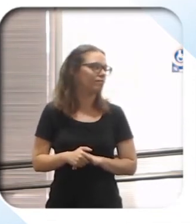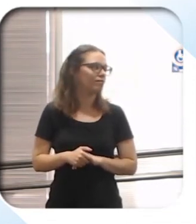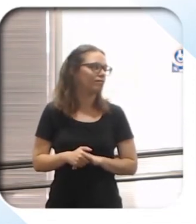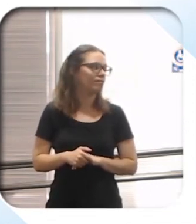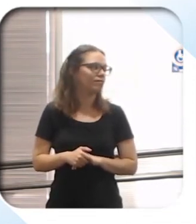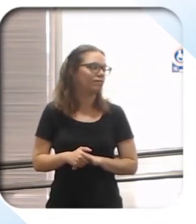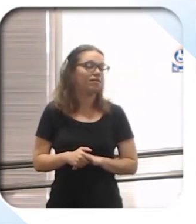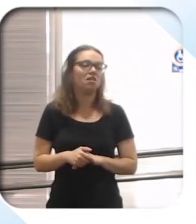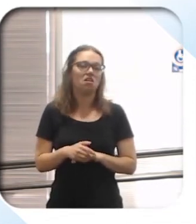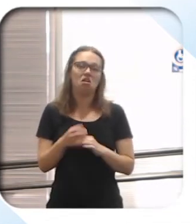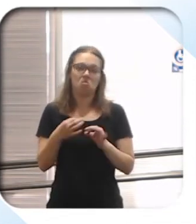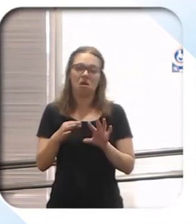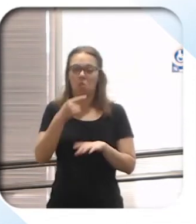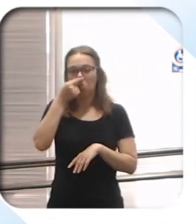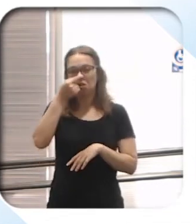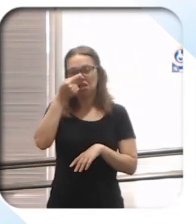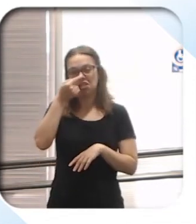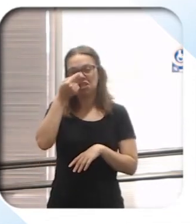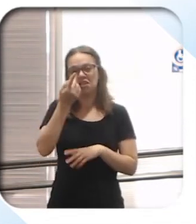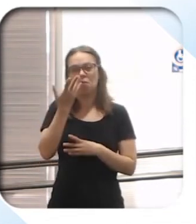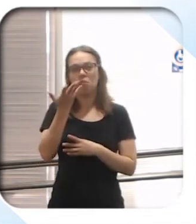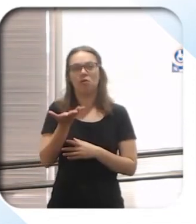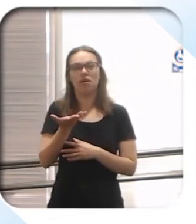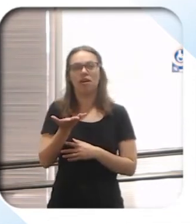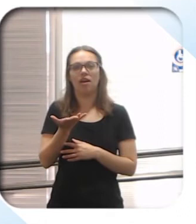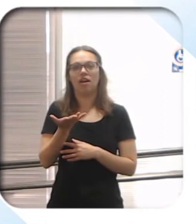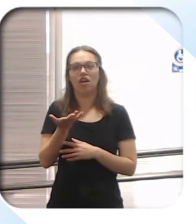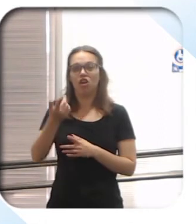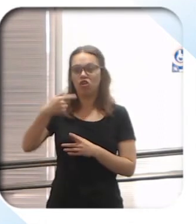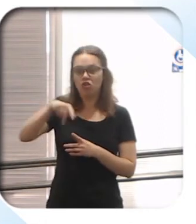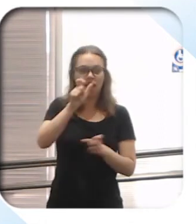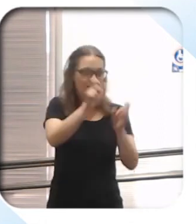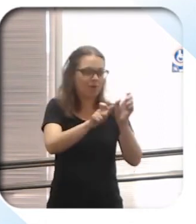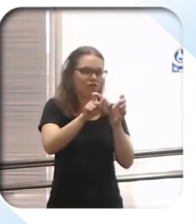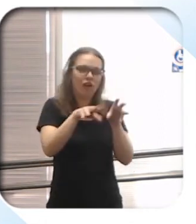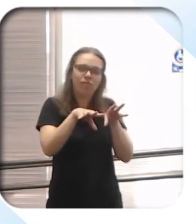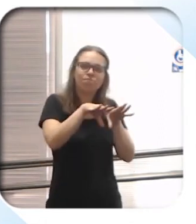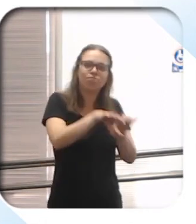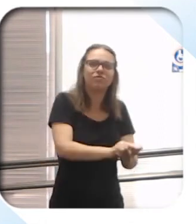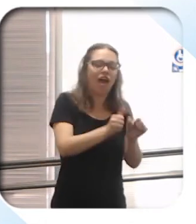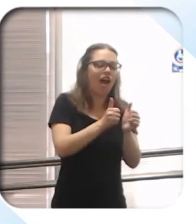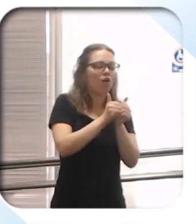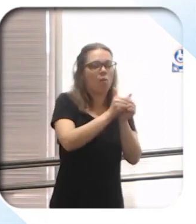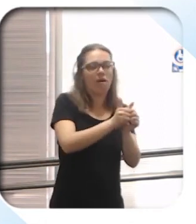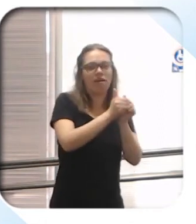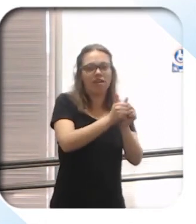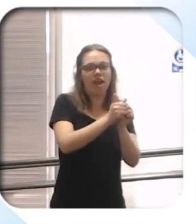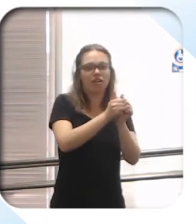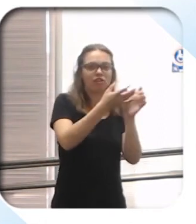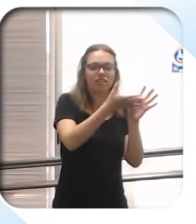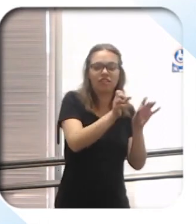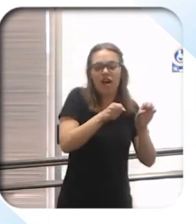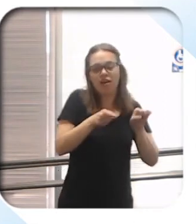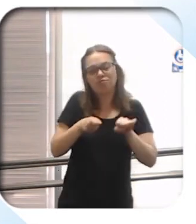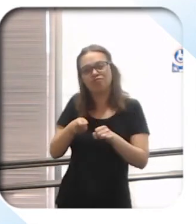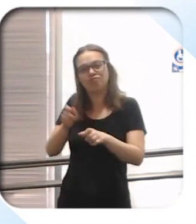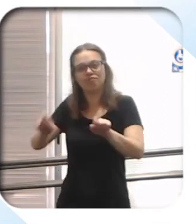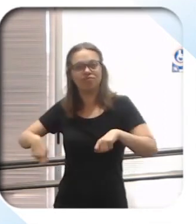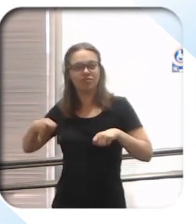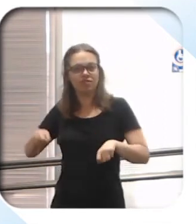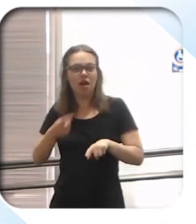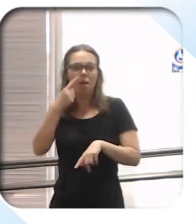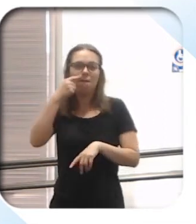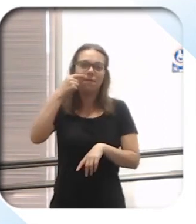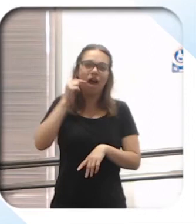Y bueno, realmente interesante porque se compromete toda la gente, además, a acompañarnos y a llevar las sillas, los padres,